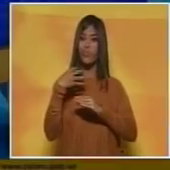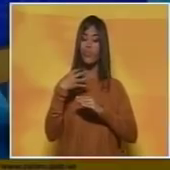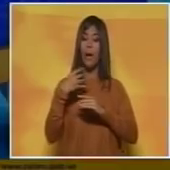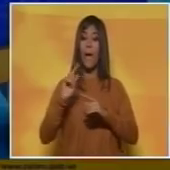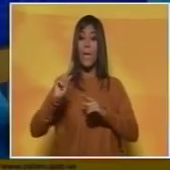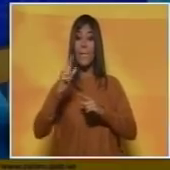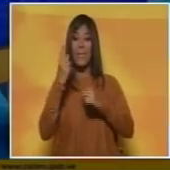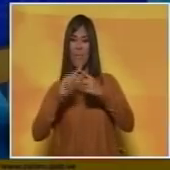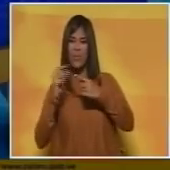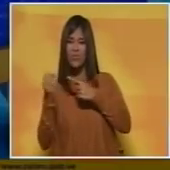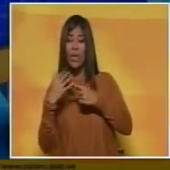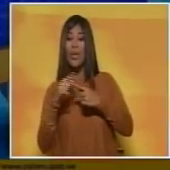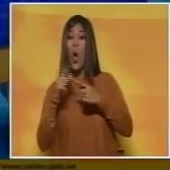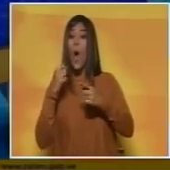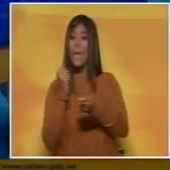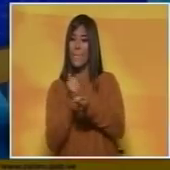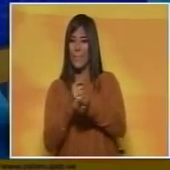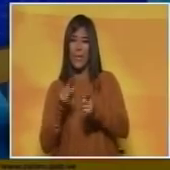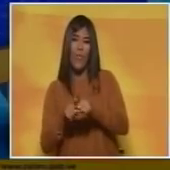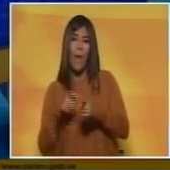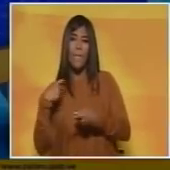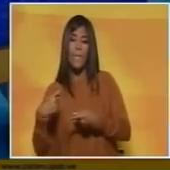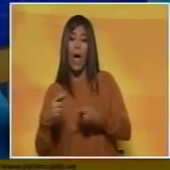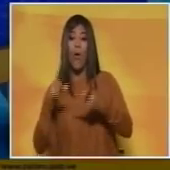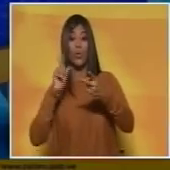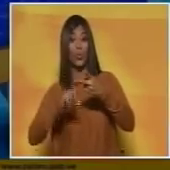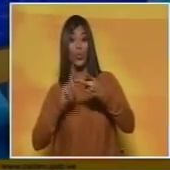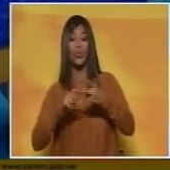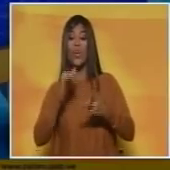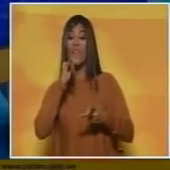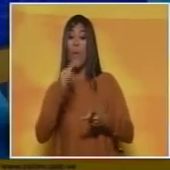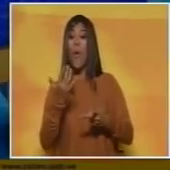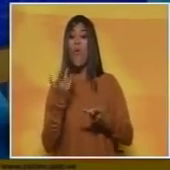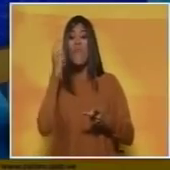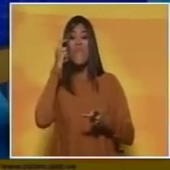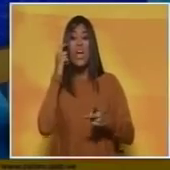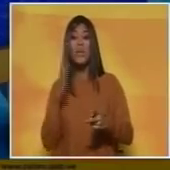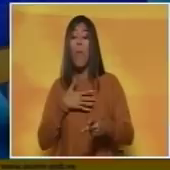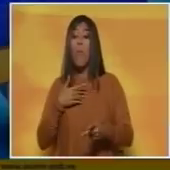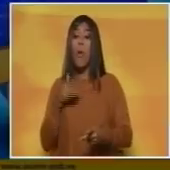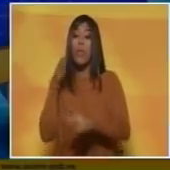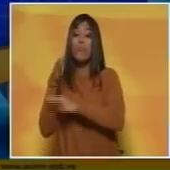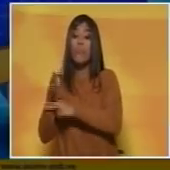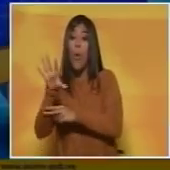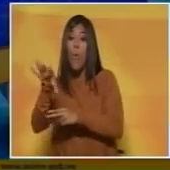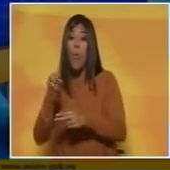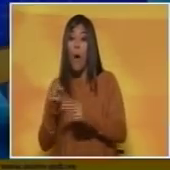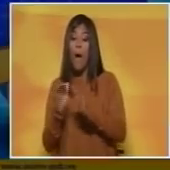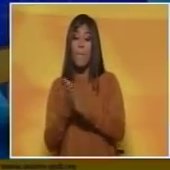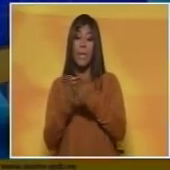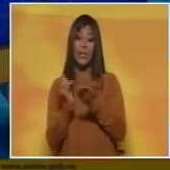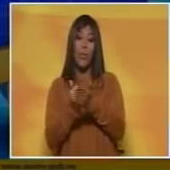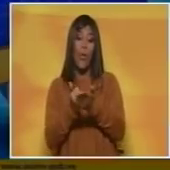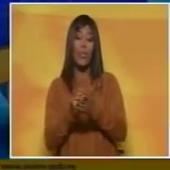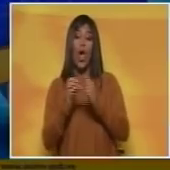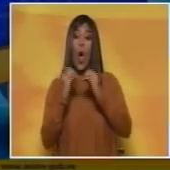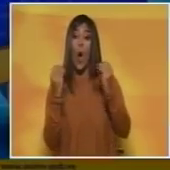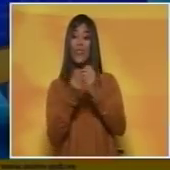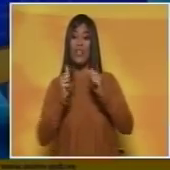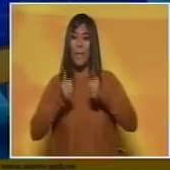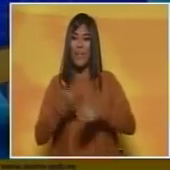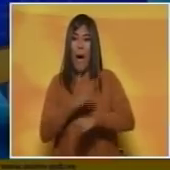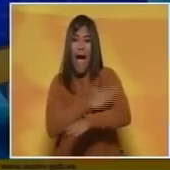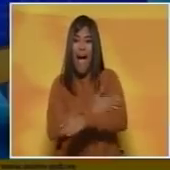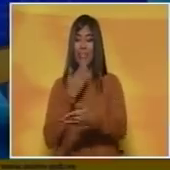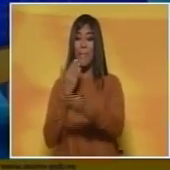El primero con el recibo de pago y el otro donde se le informará cuándo puede retirar su pasaporte según la oficina donde